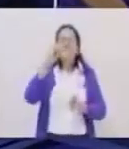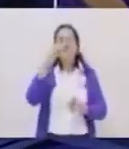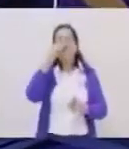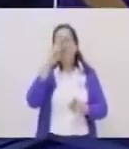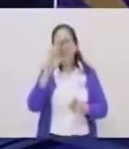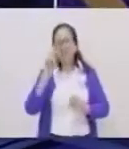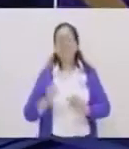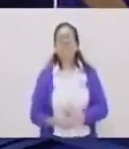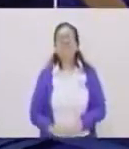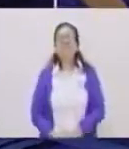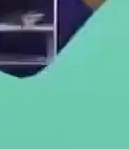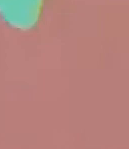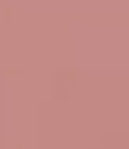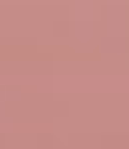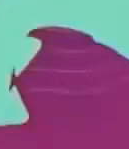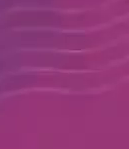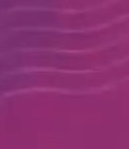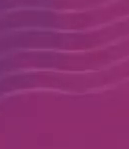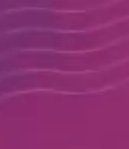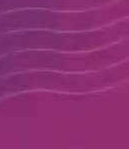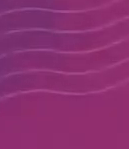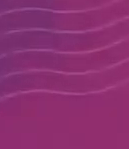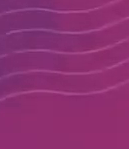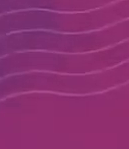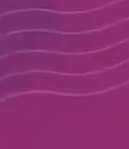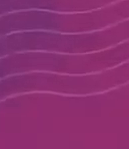con el metro.